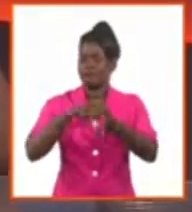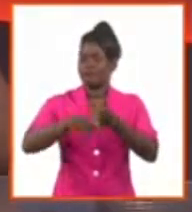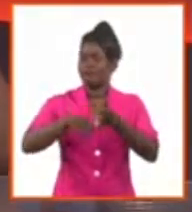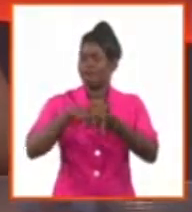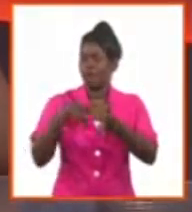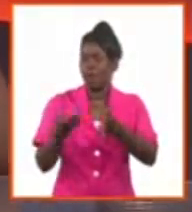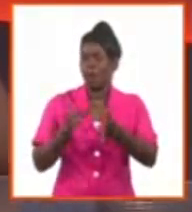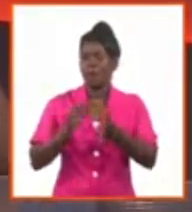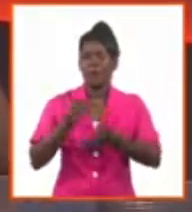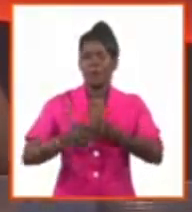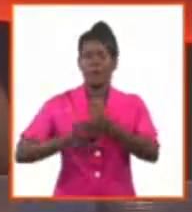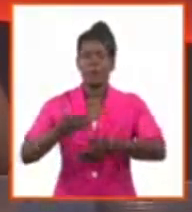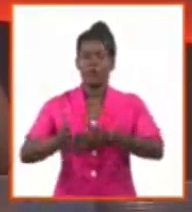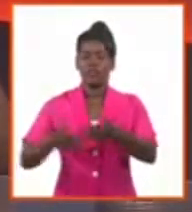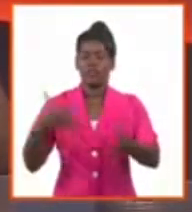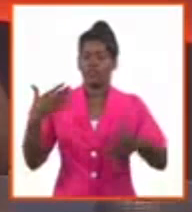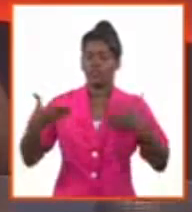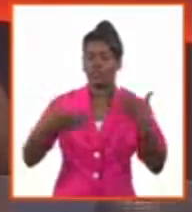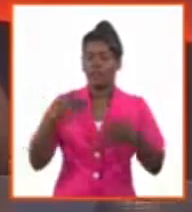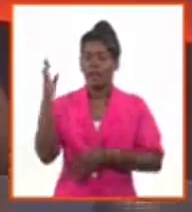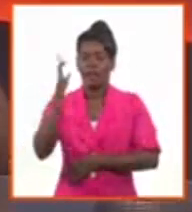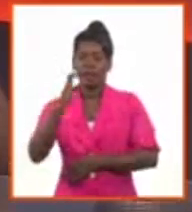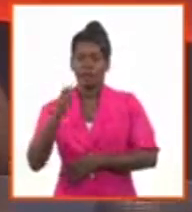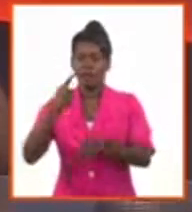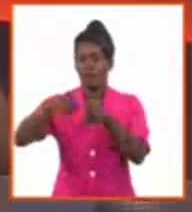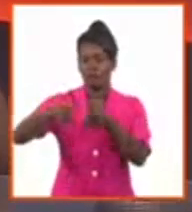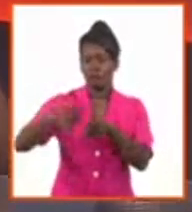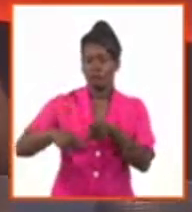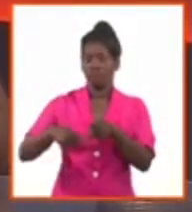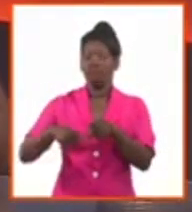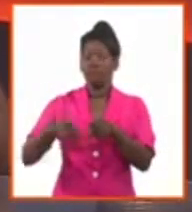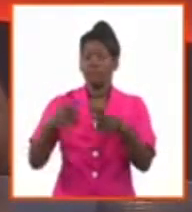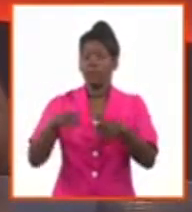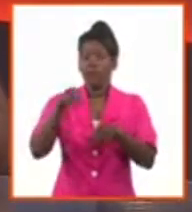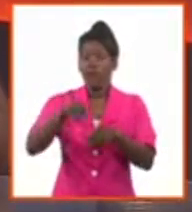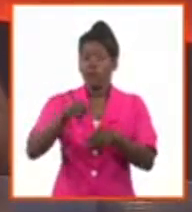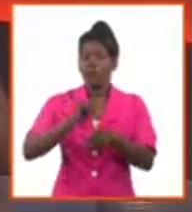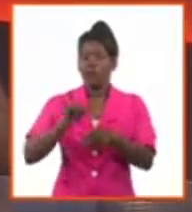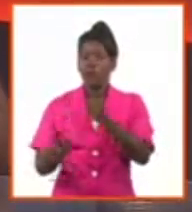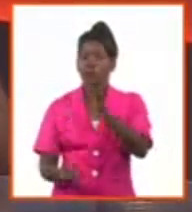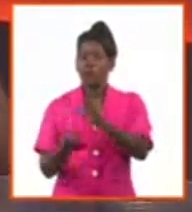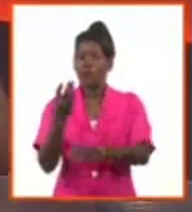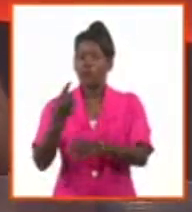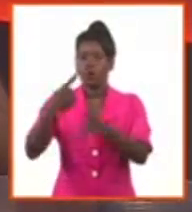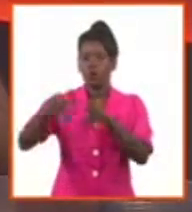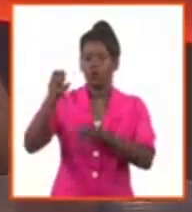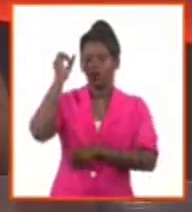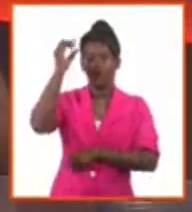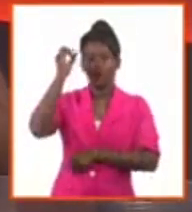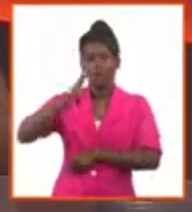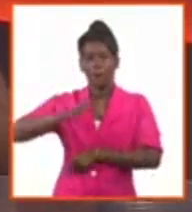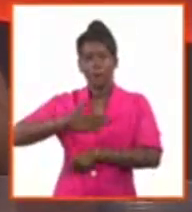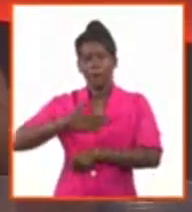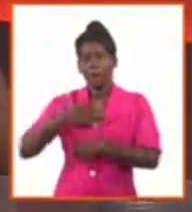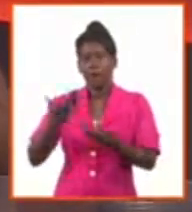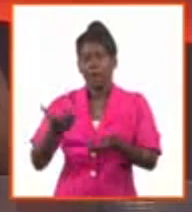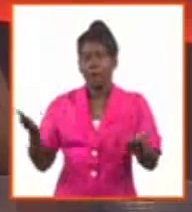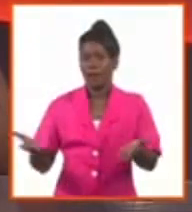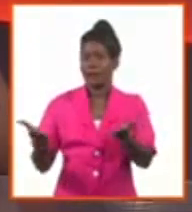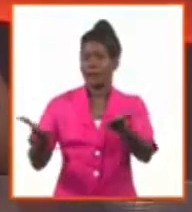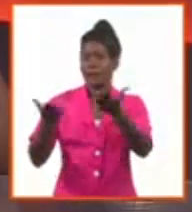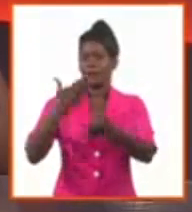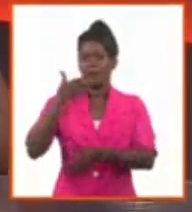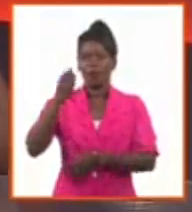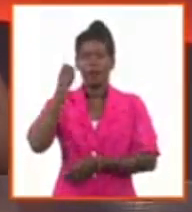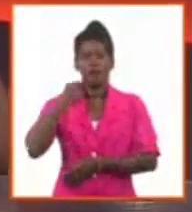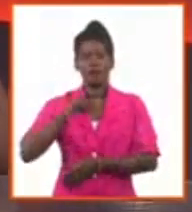principales procesos, movimientos, actividades, es donde vamos a innovar, a crear, a disponer